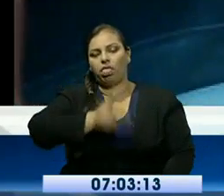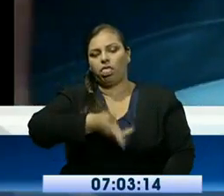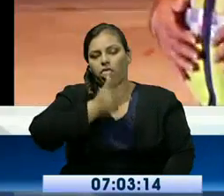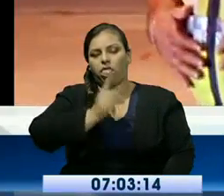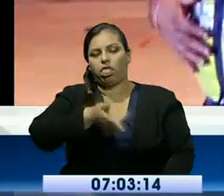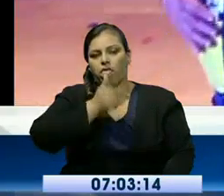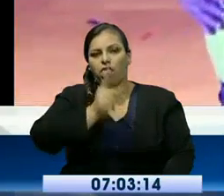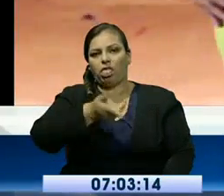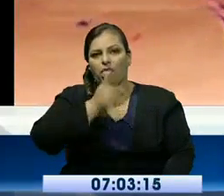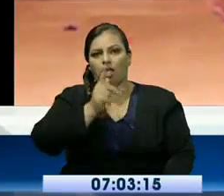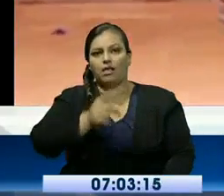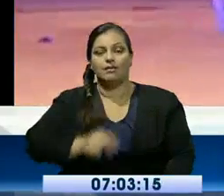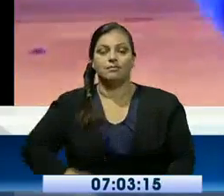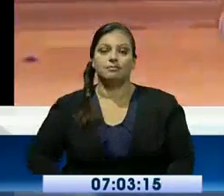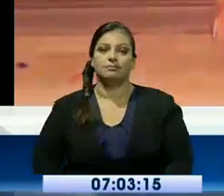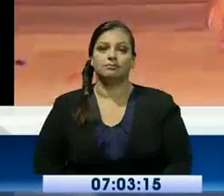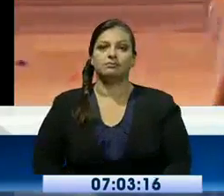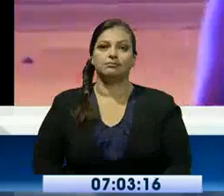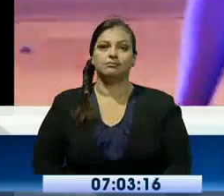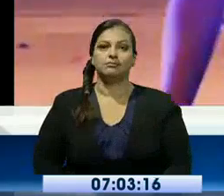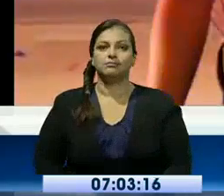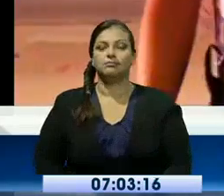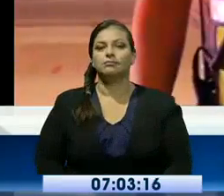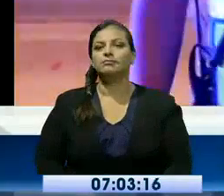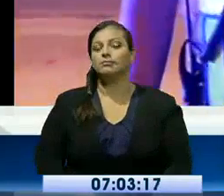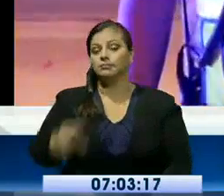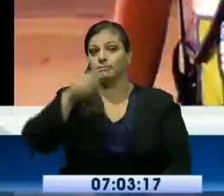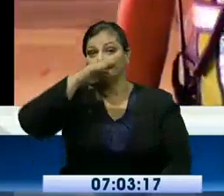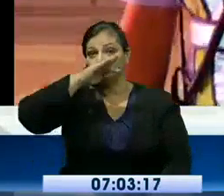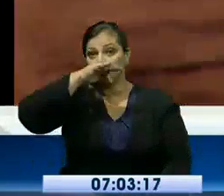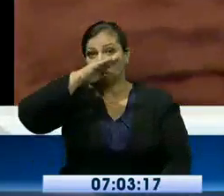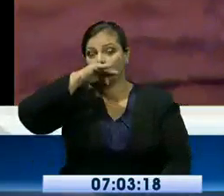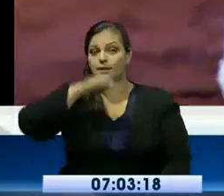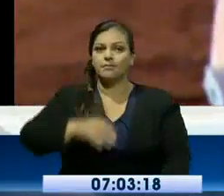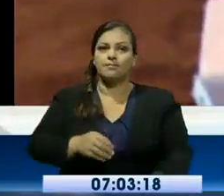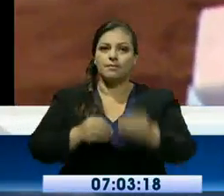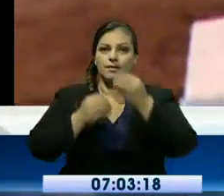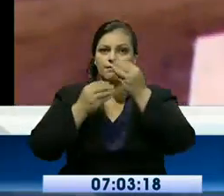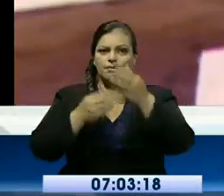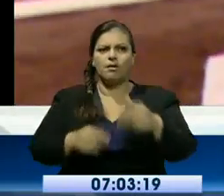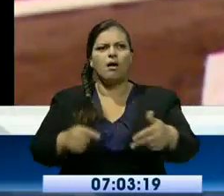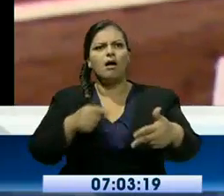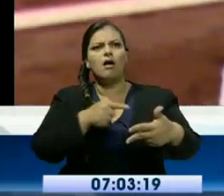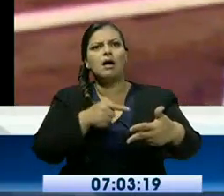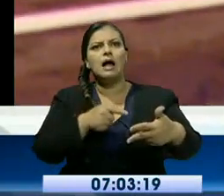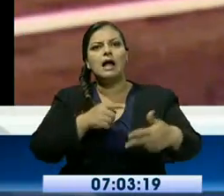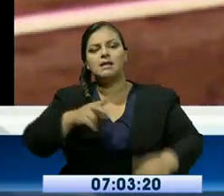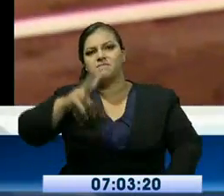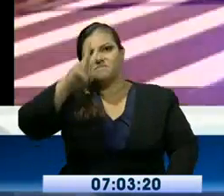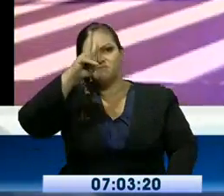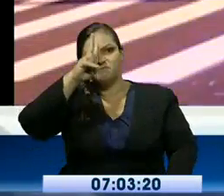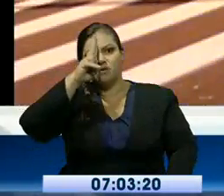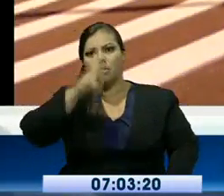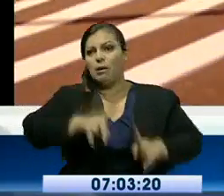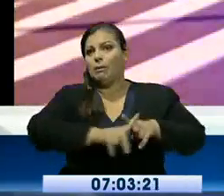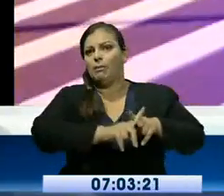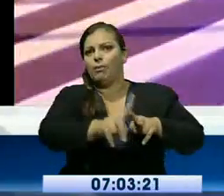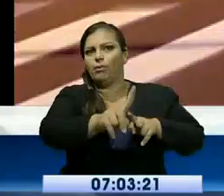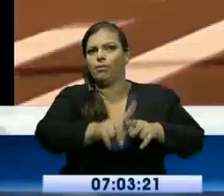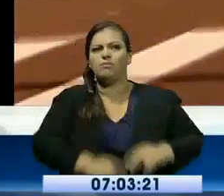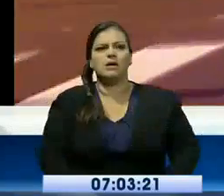alcohol según los uniformados los sujetos intentaron escapar pero fueron